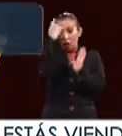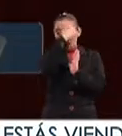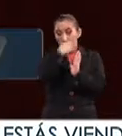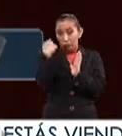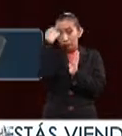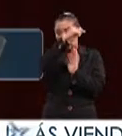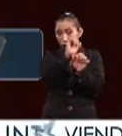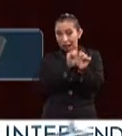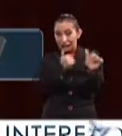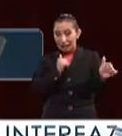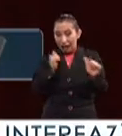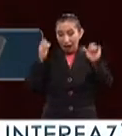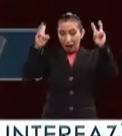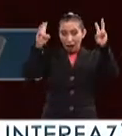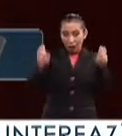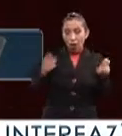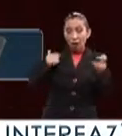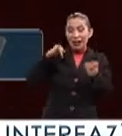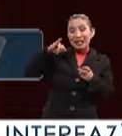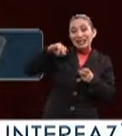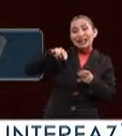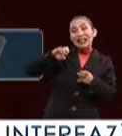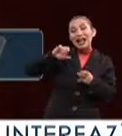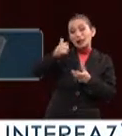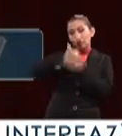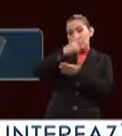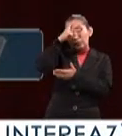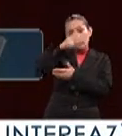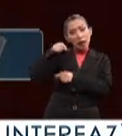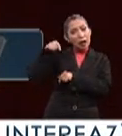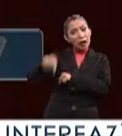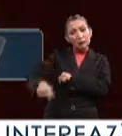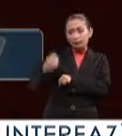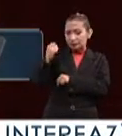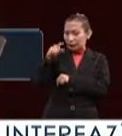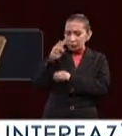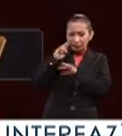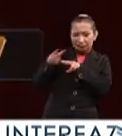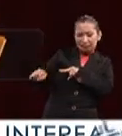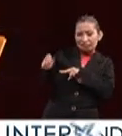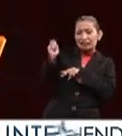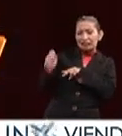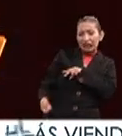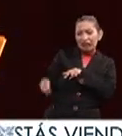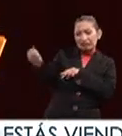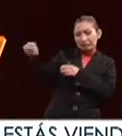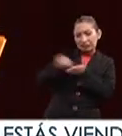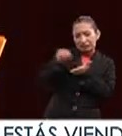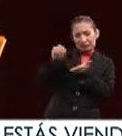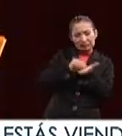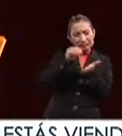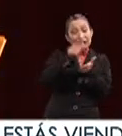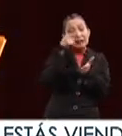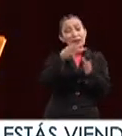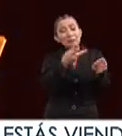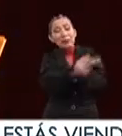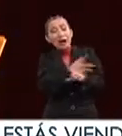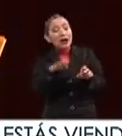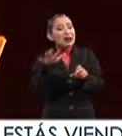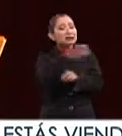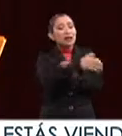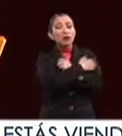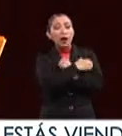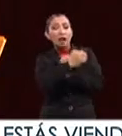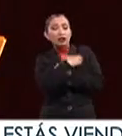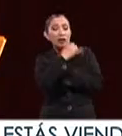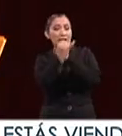Rostros del Rezago, la delegación del INEA en la Ciudad de México se ha vuelto sobre sí misma para entregar un texto que versa sobre el estado del rezago educativo